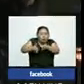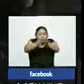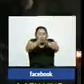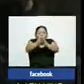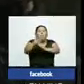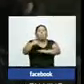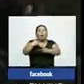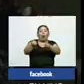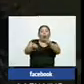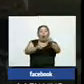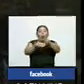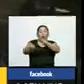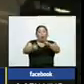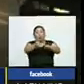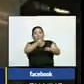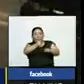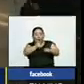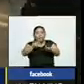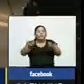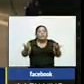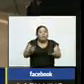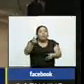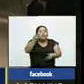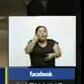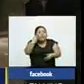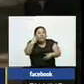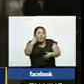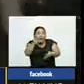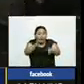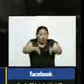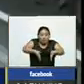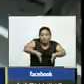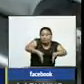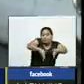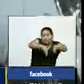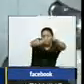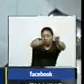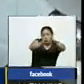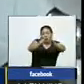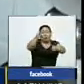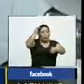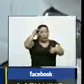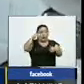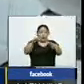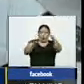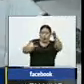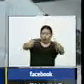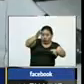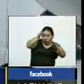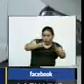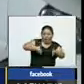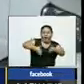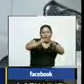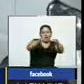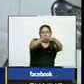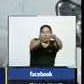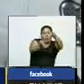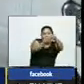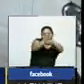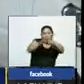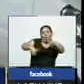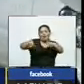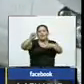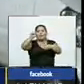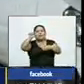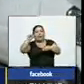por conducción peligrosa. Esto ocurrió durante un operativo realizado en el Boulevard Constitución, Calle al Volcán y San Antonio Abada.